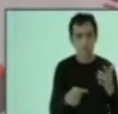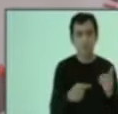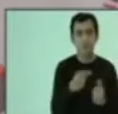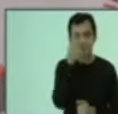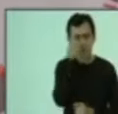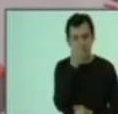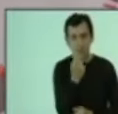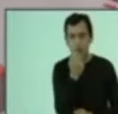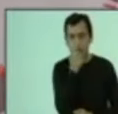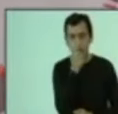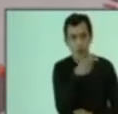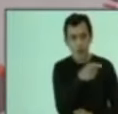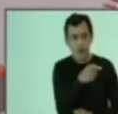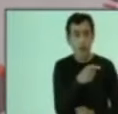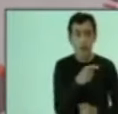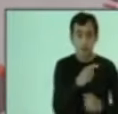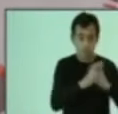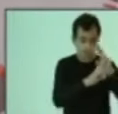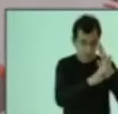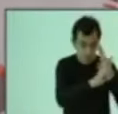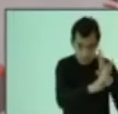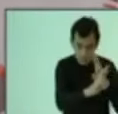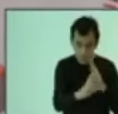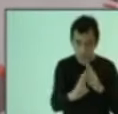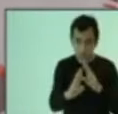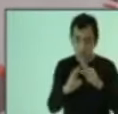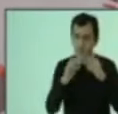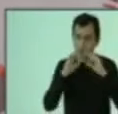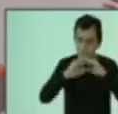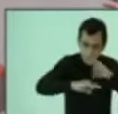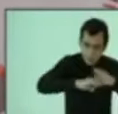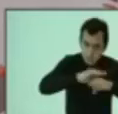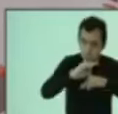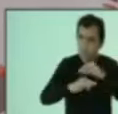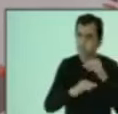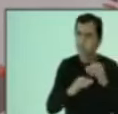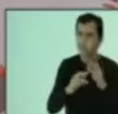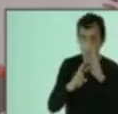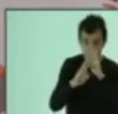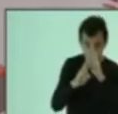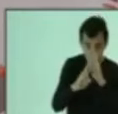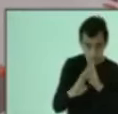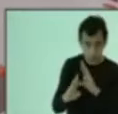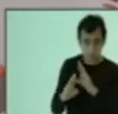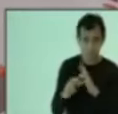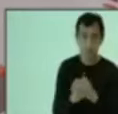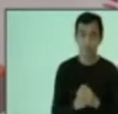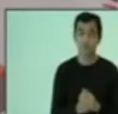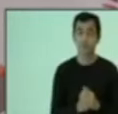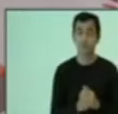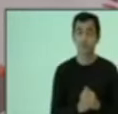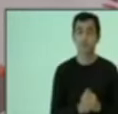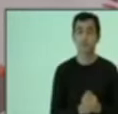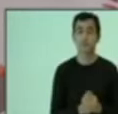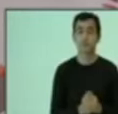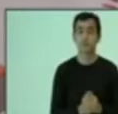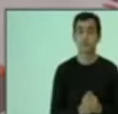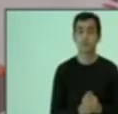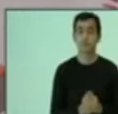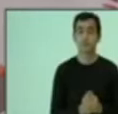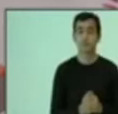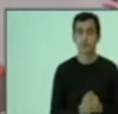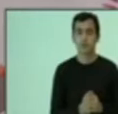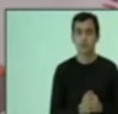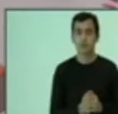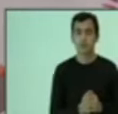y dar un trato digno, respetando los derechos de todos los coatzintecos. Lo más importante es hacer